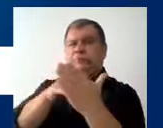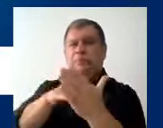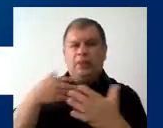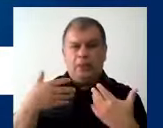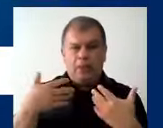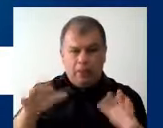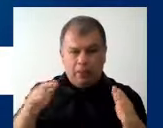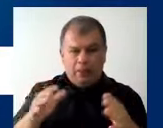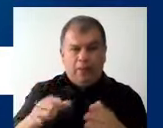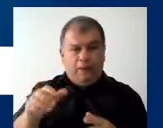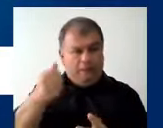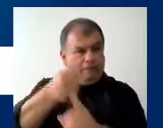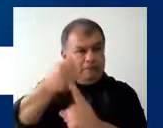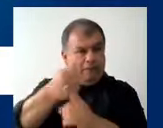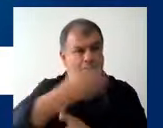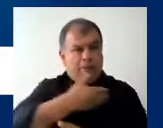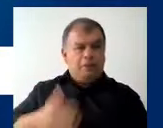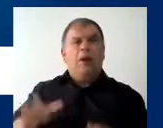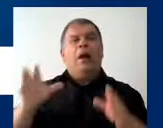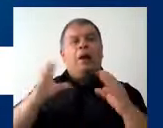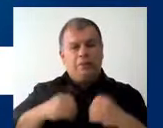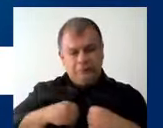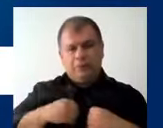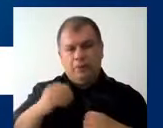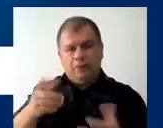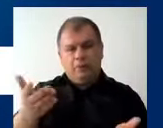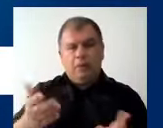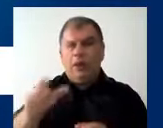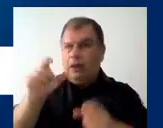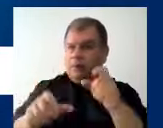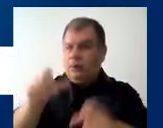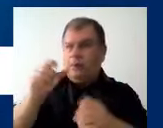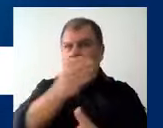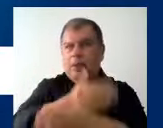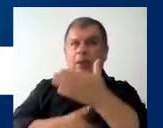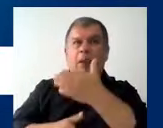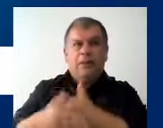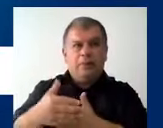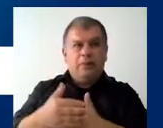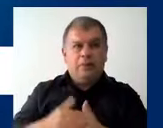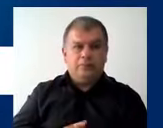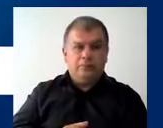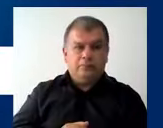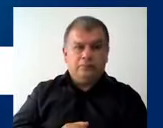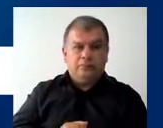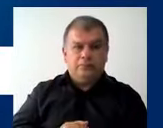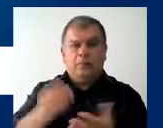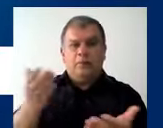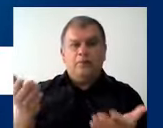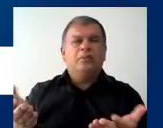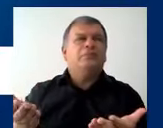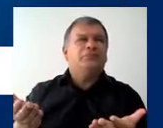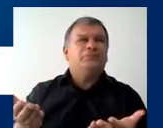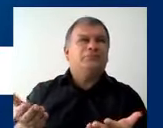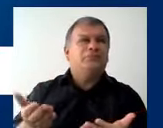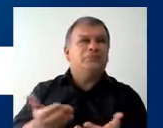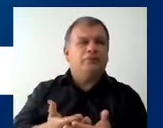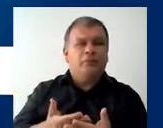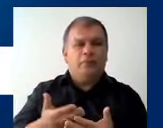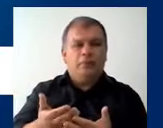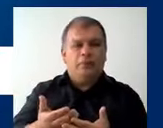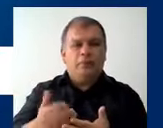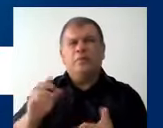ya incluso el mismo Estado lo reconoce, es que las personas con discapacidad son objeto de de lo